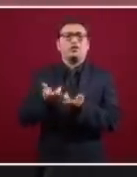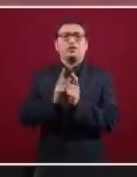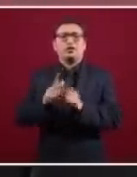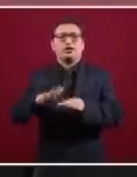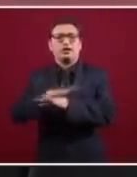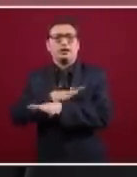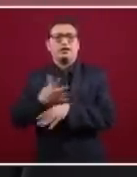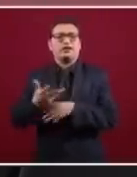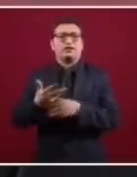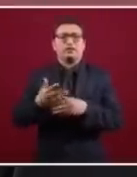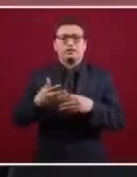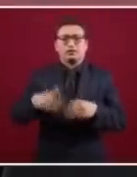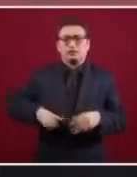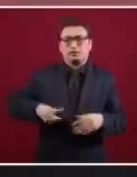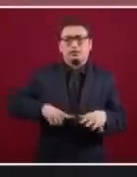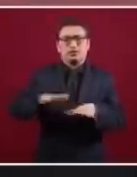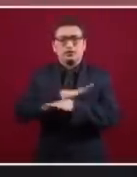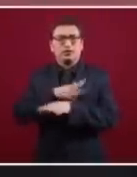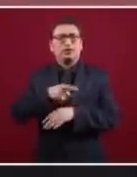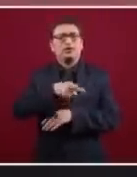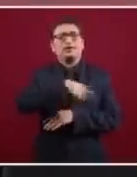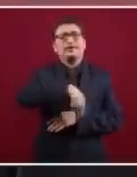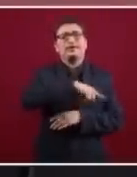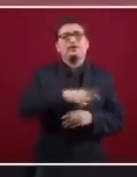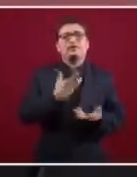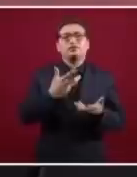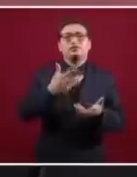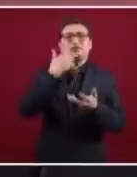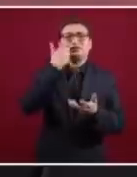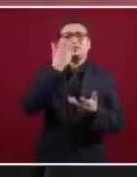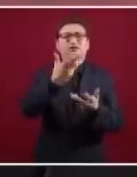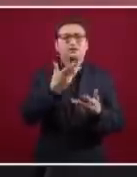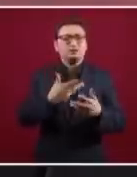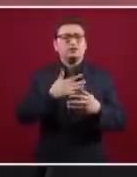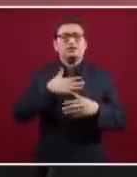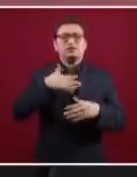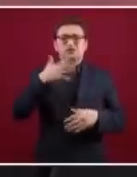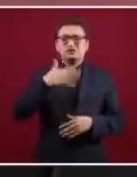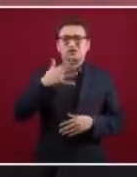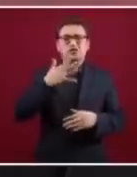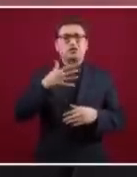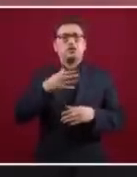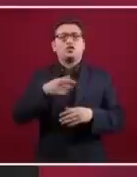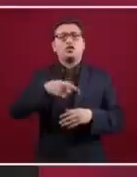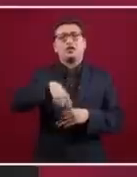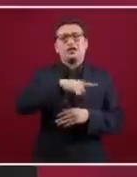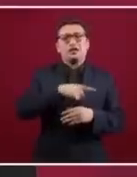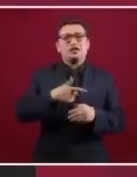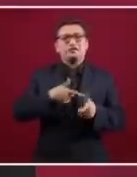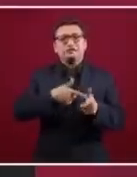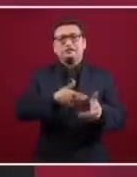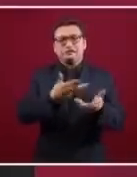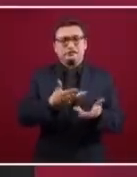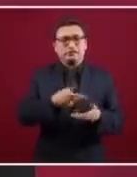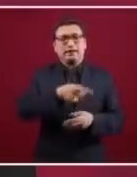corrupción de privilegios estén descontentos